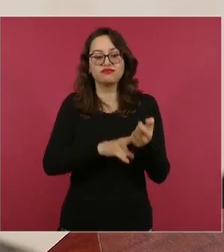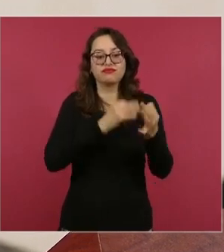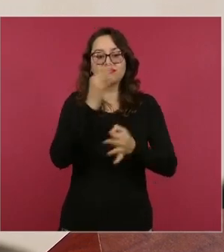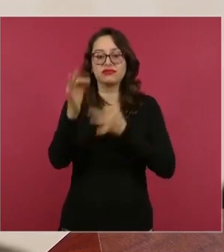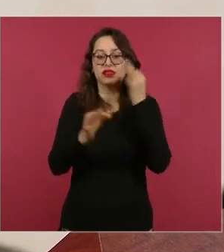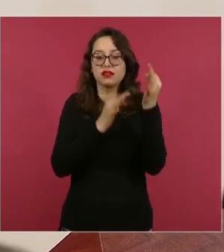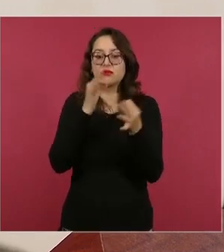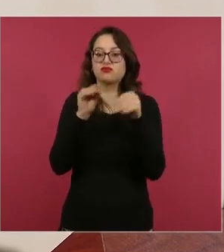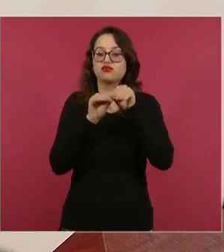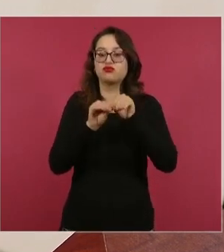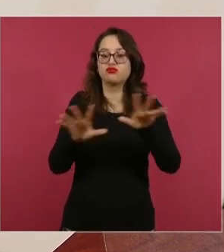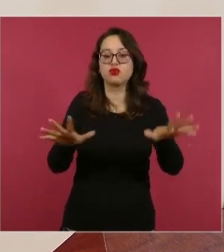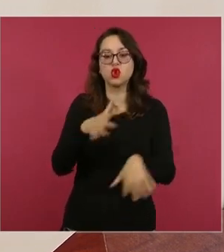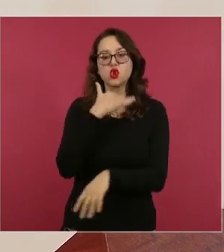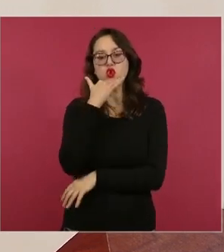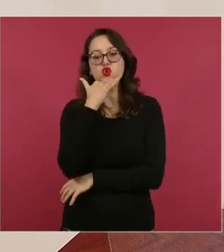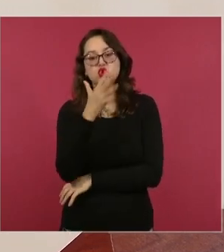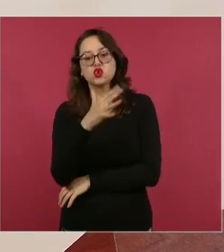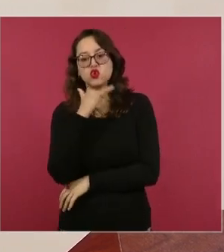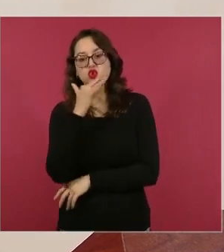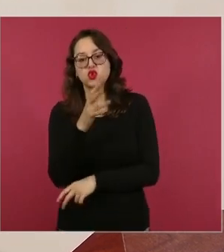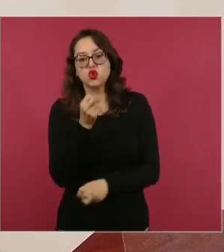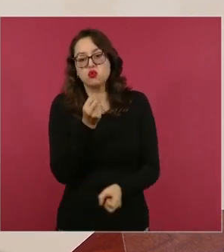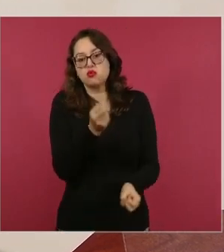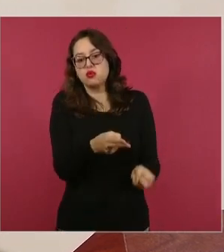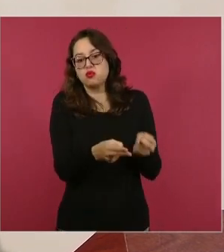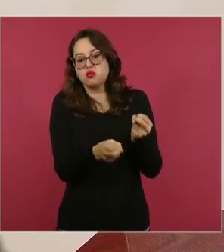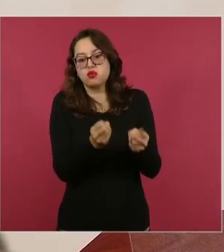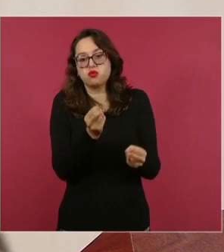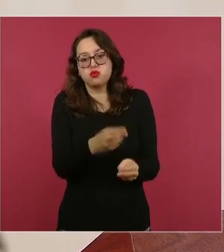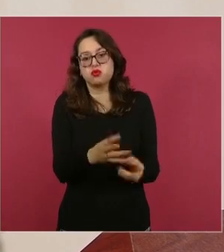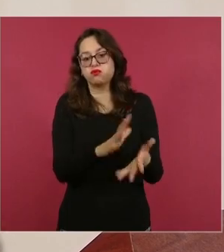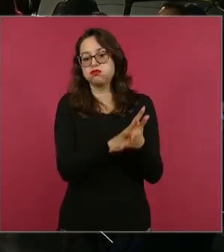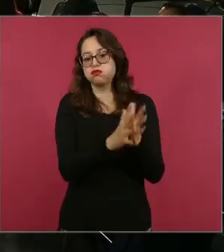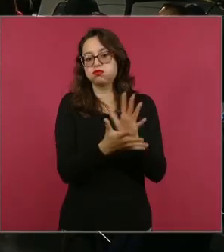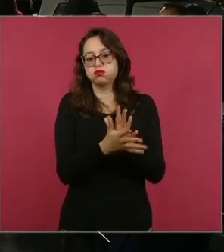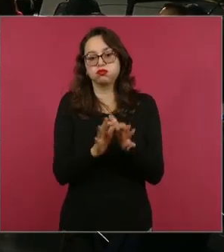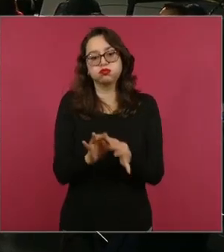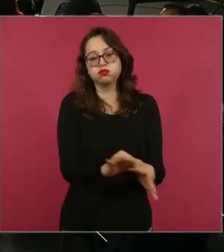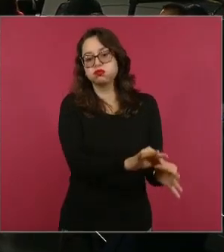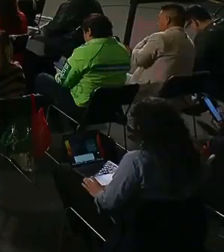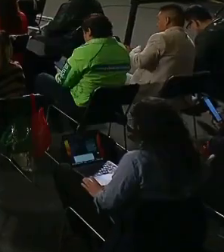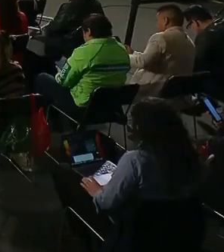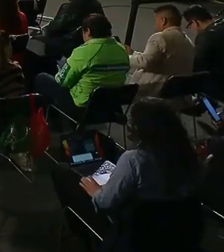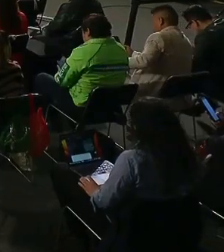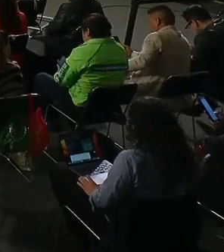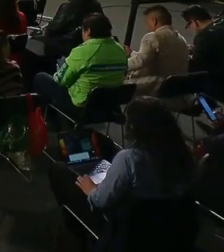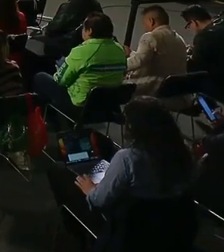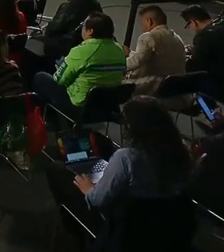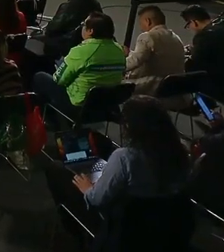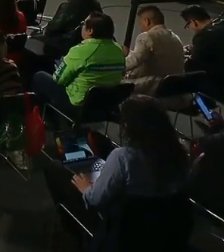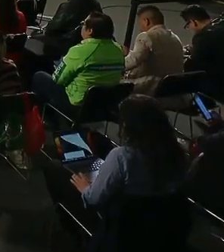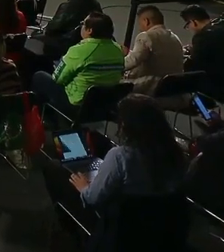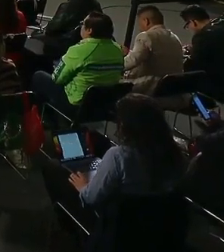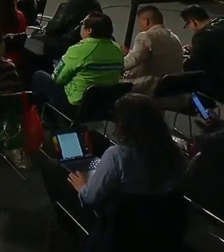régimen de corrupción y de privilegios tienen que